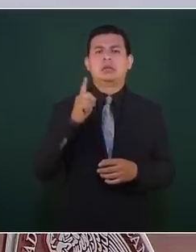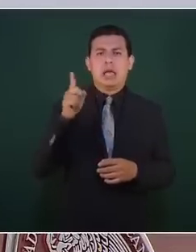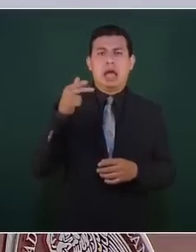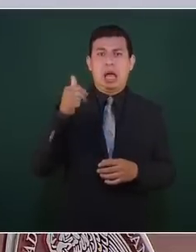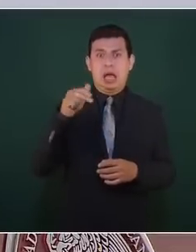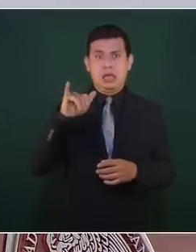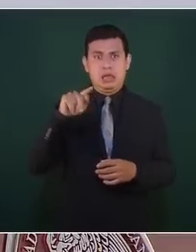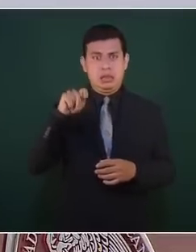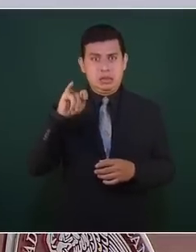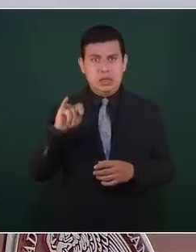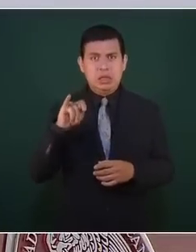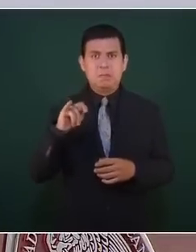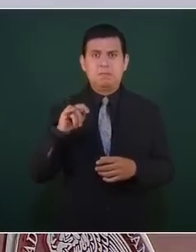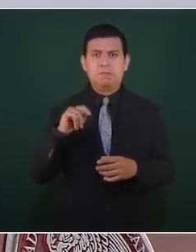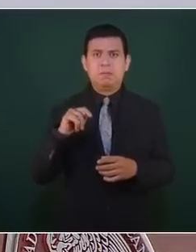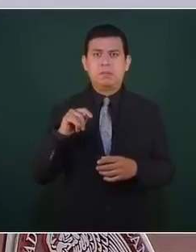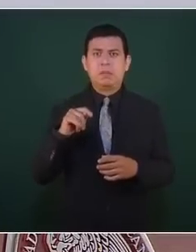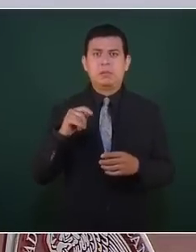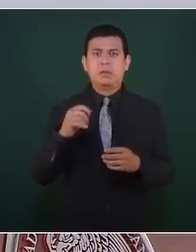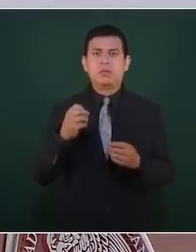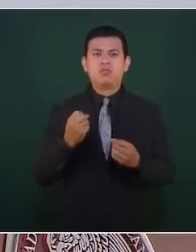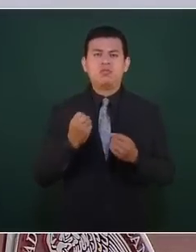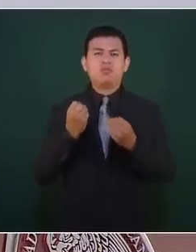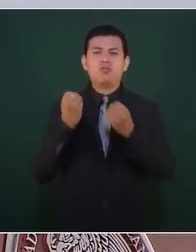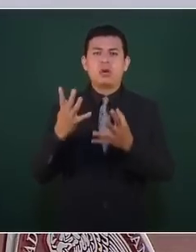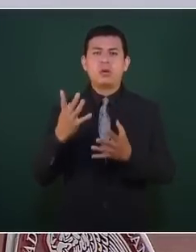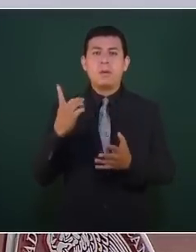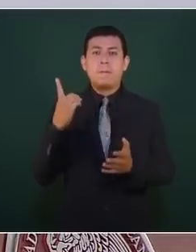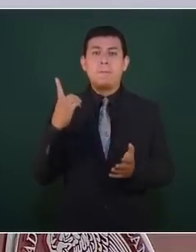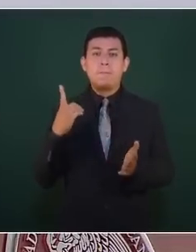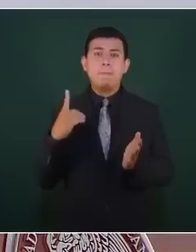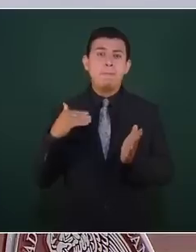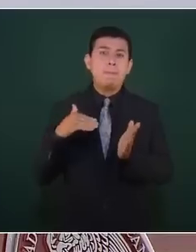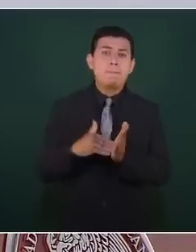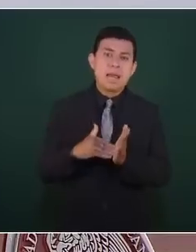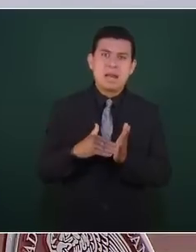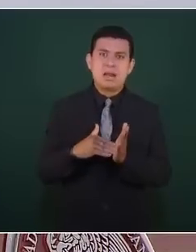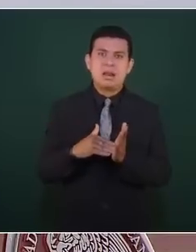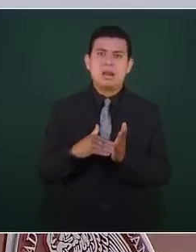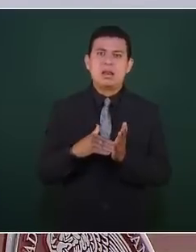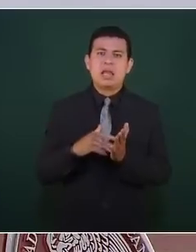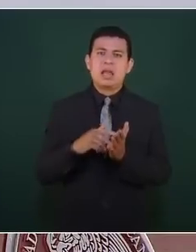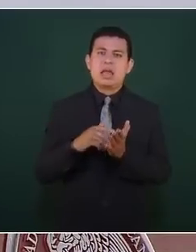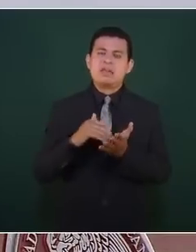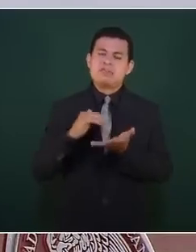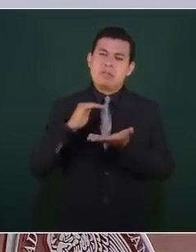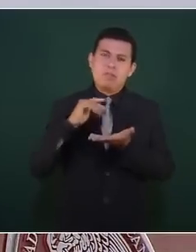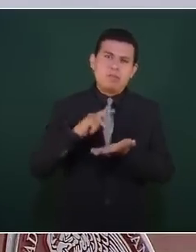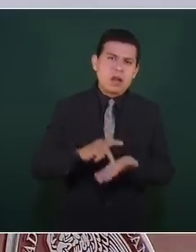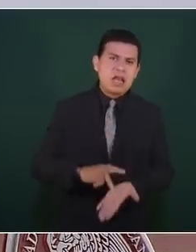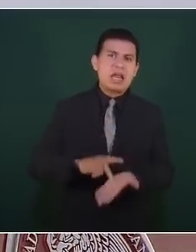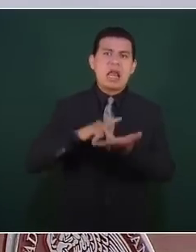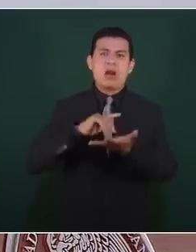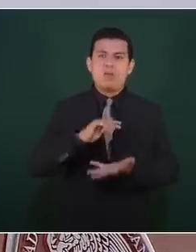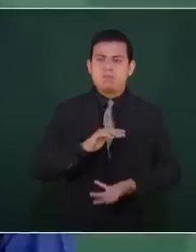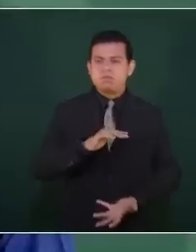pues más de 1,000 toneladas de alimentos en una